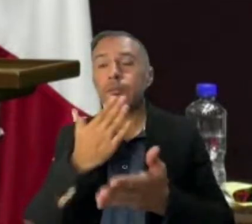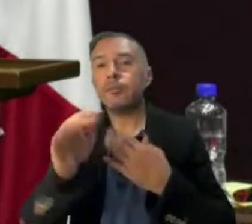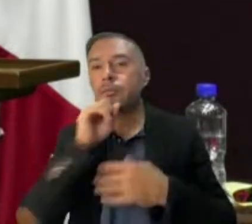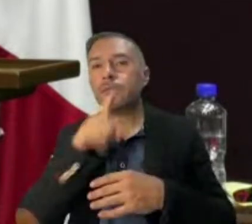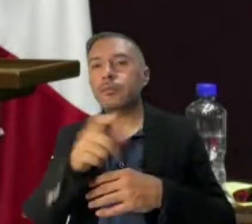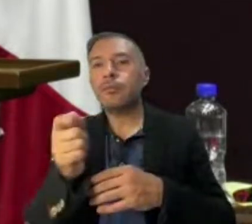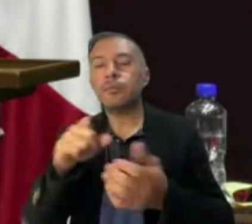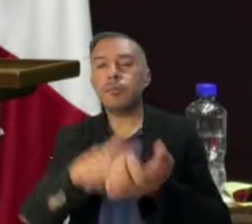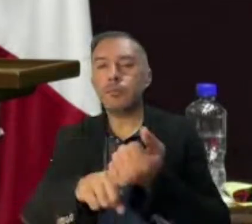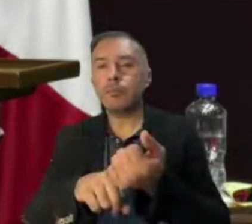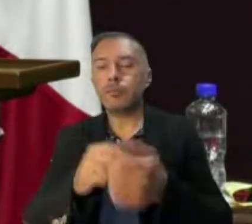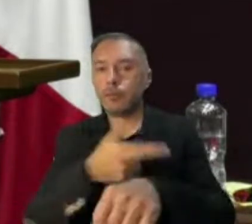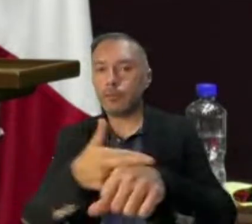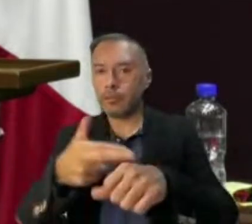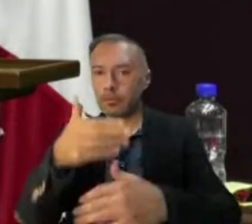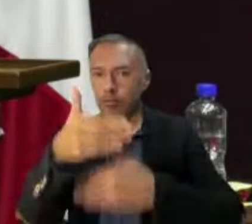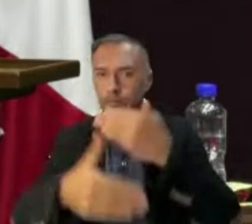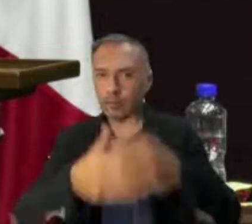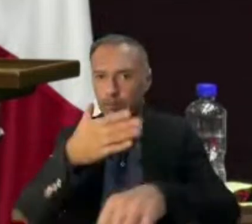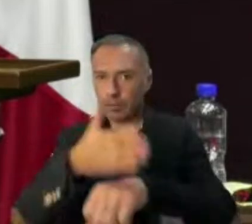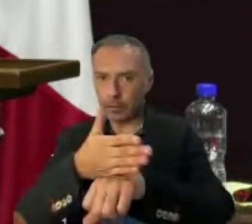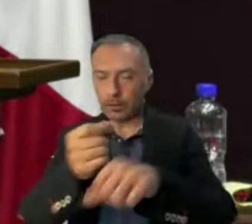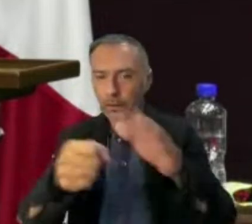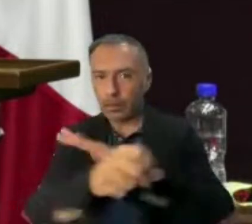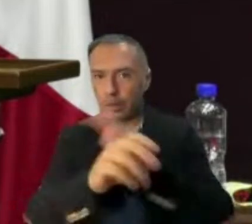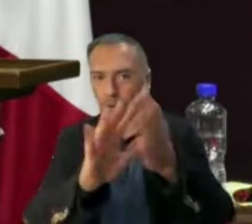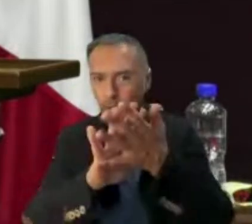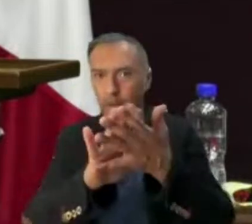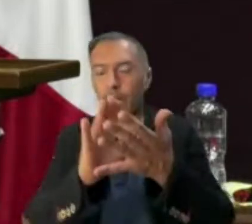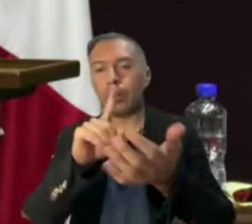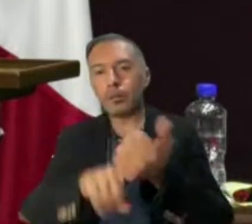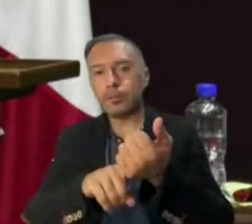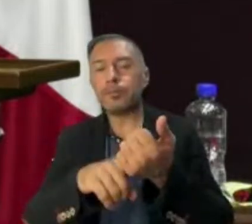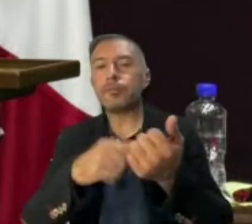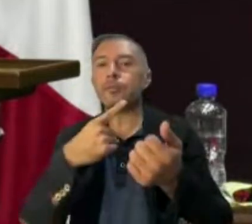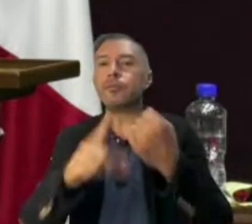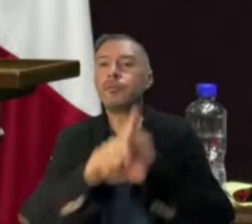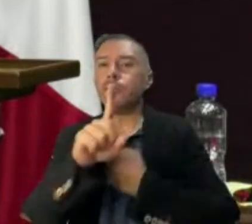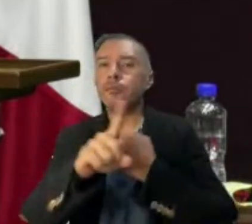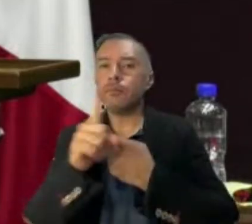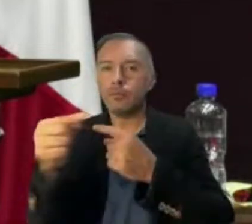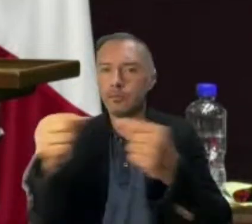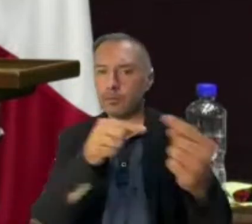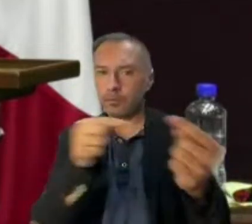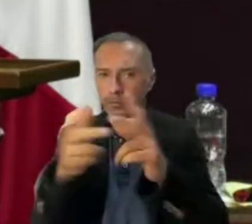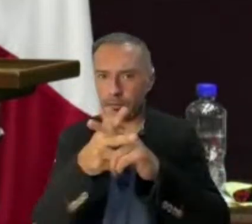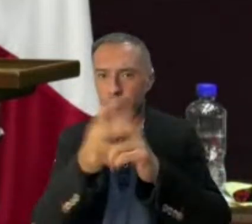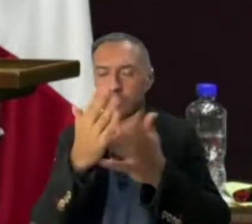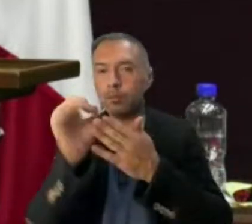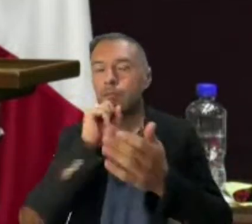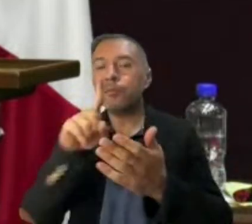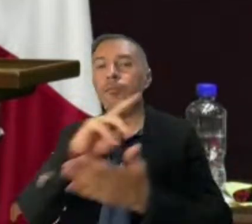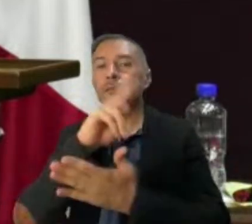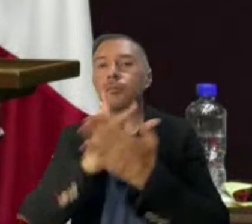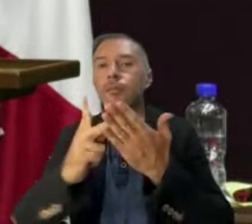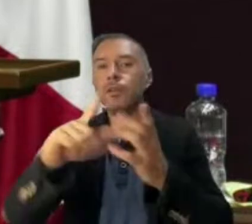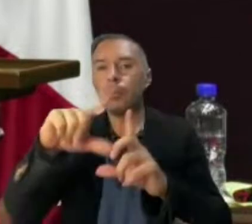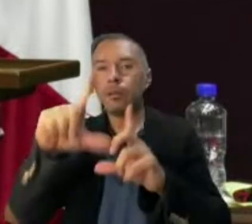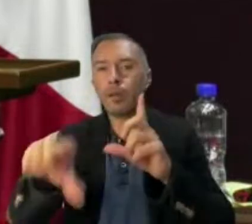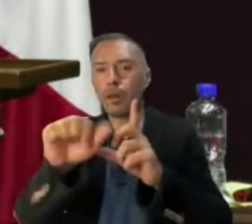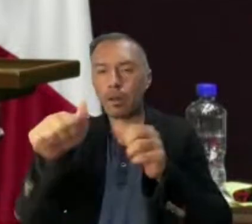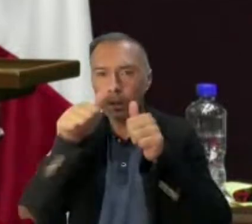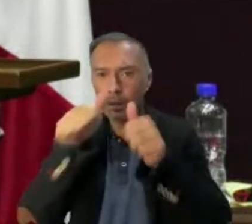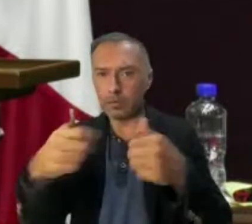proceso penal, los mecanismos alternativos de solución de controversias y el Programa Nacional de Atención a Víctimas.